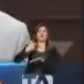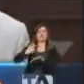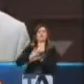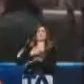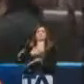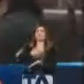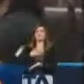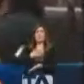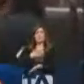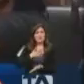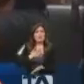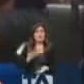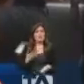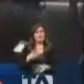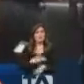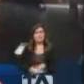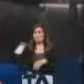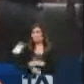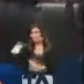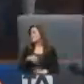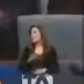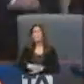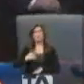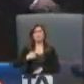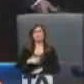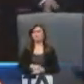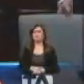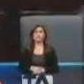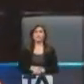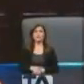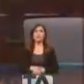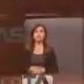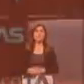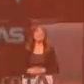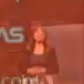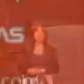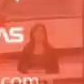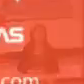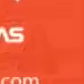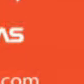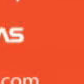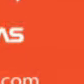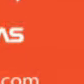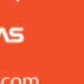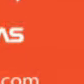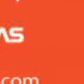y reiteró que es inocente de toda acusación. En Quito, Freddy Paredes, 24 horas.